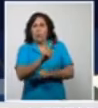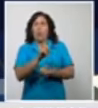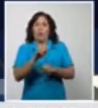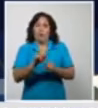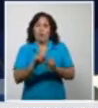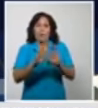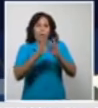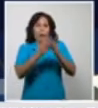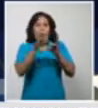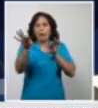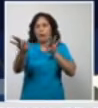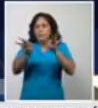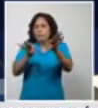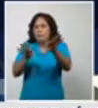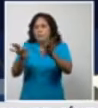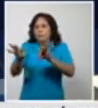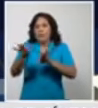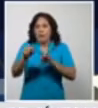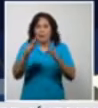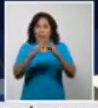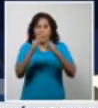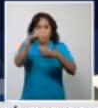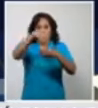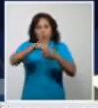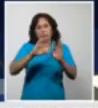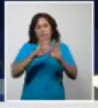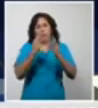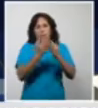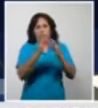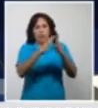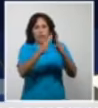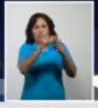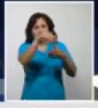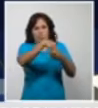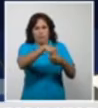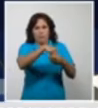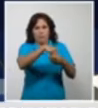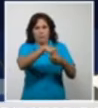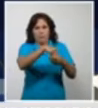los que vivan en esa casa. Ahí,